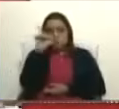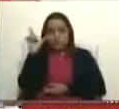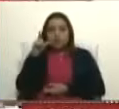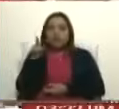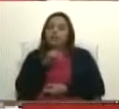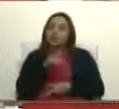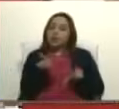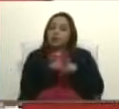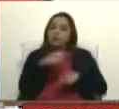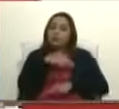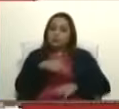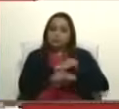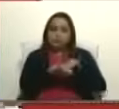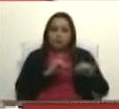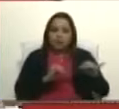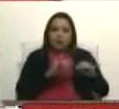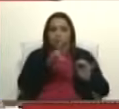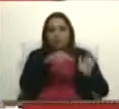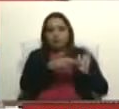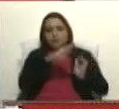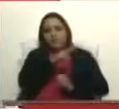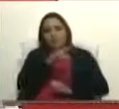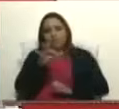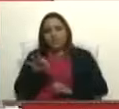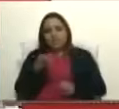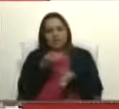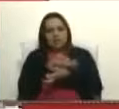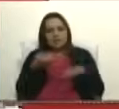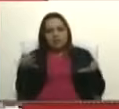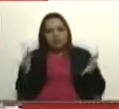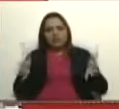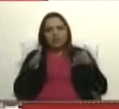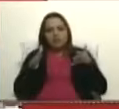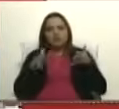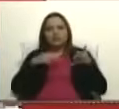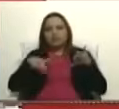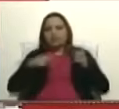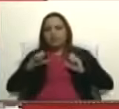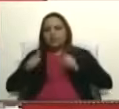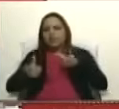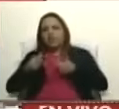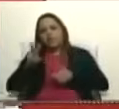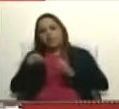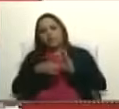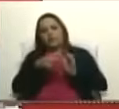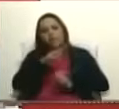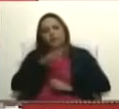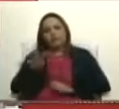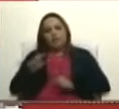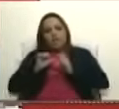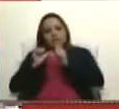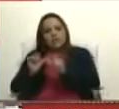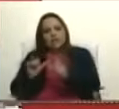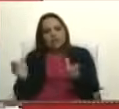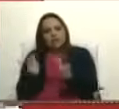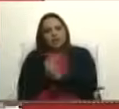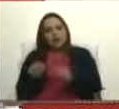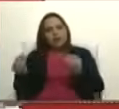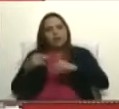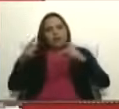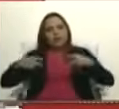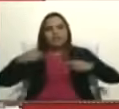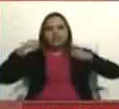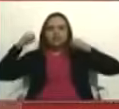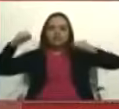cerramos 2023 con esta gran victoria popular, arrancaremos 2024 para seguir cosechando